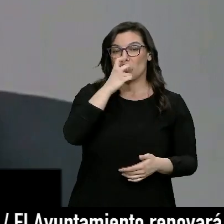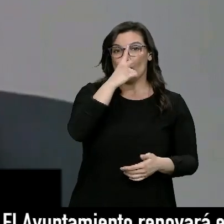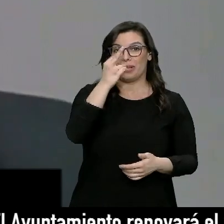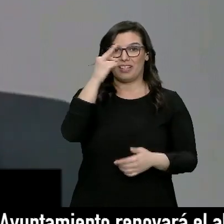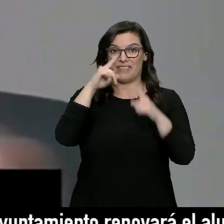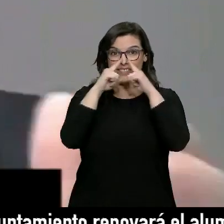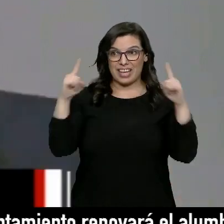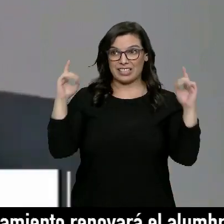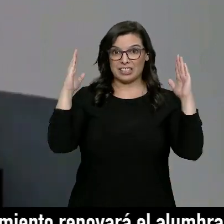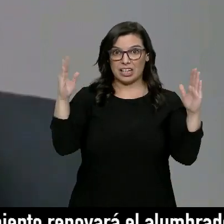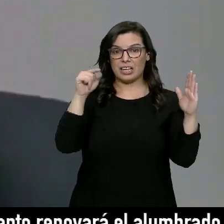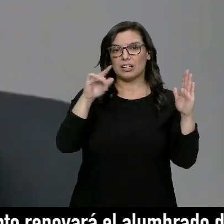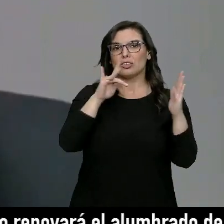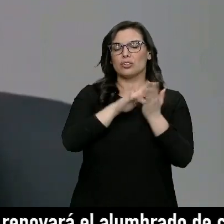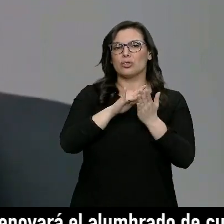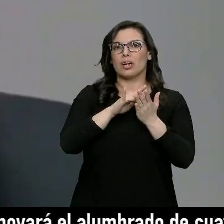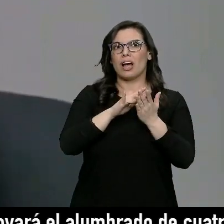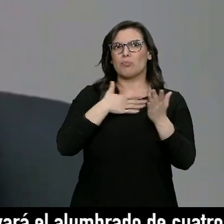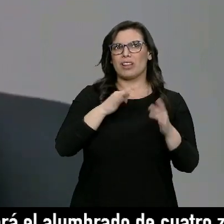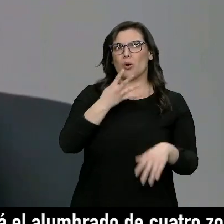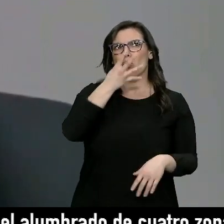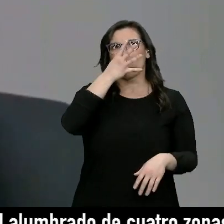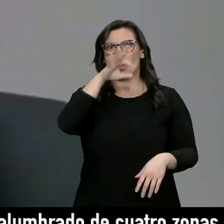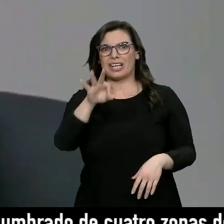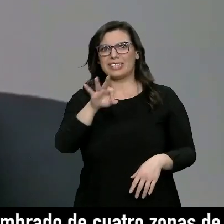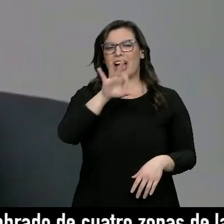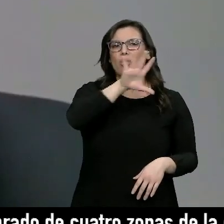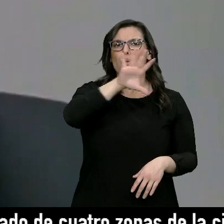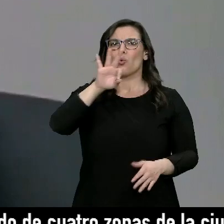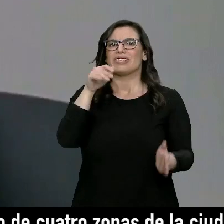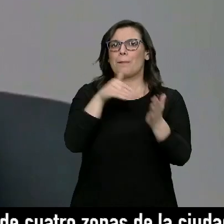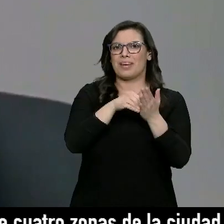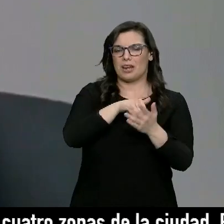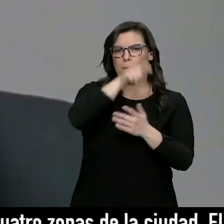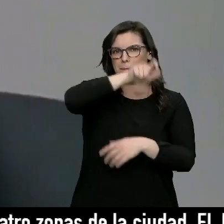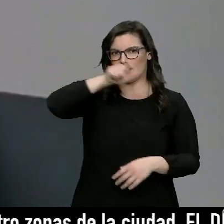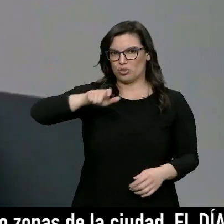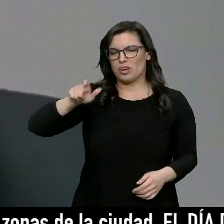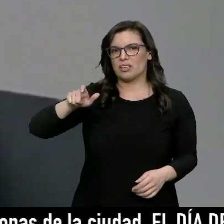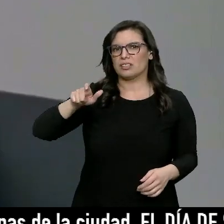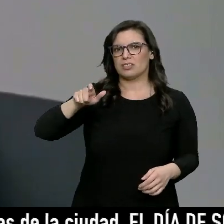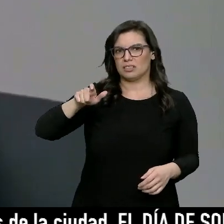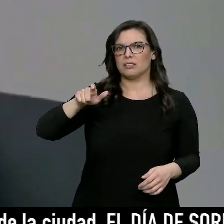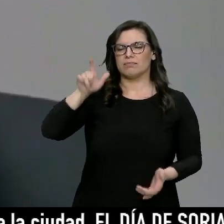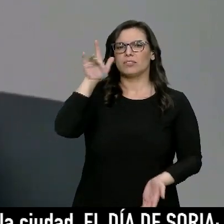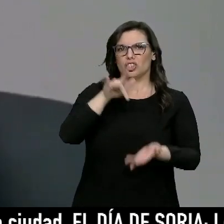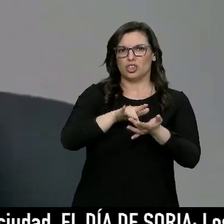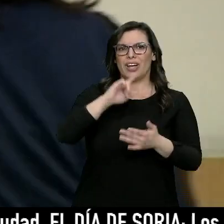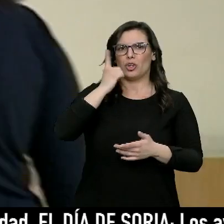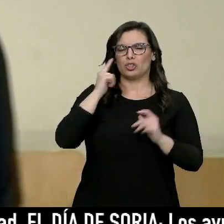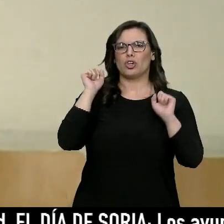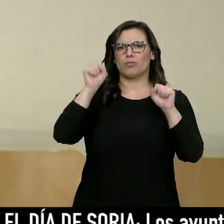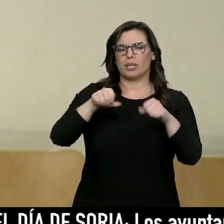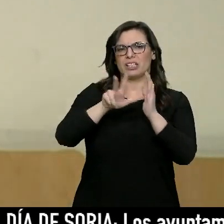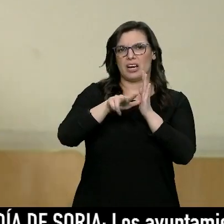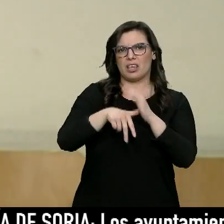2020 de un colectivo de unas 40 o 50.000 personas que tienen un retraso en el